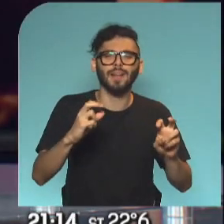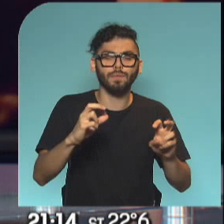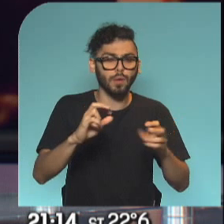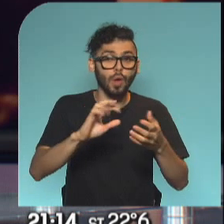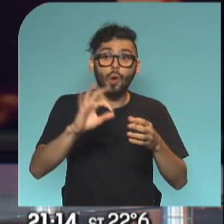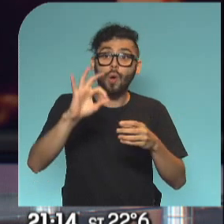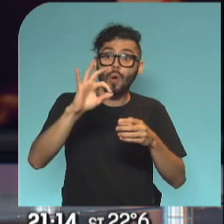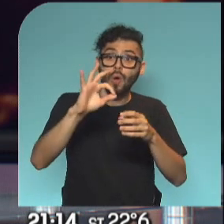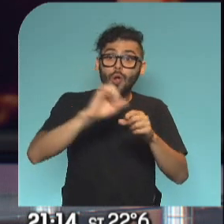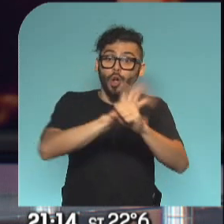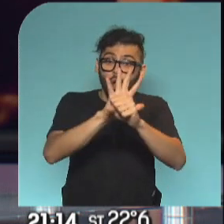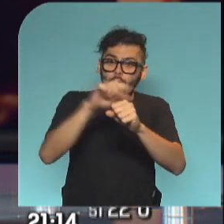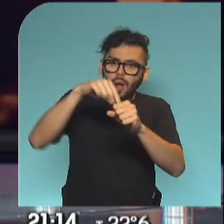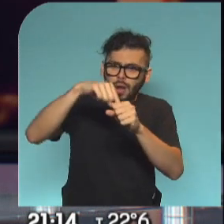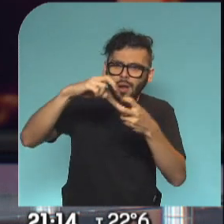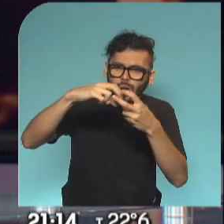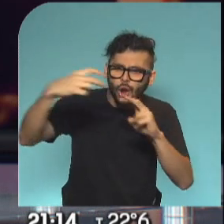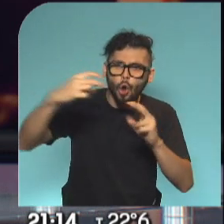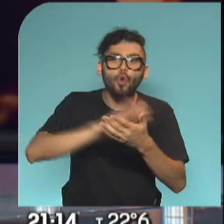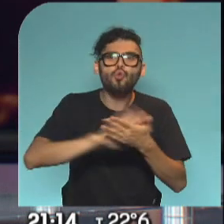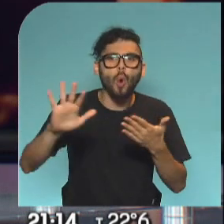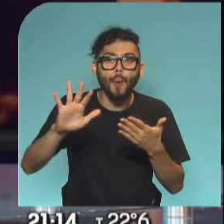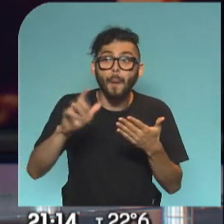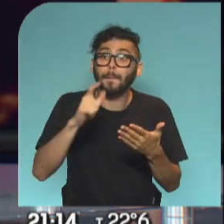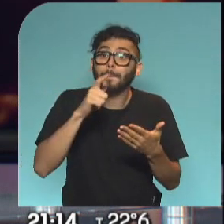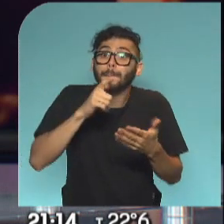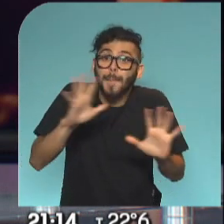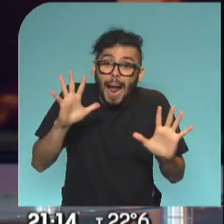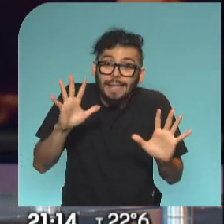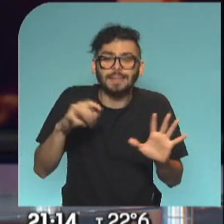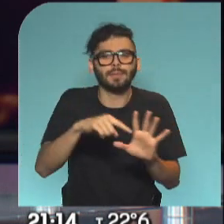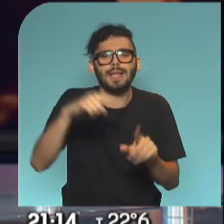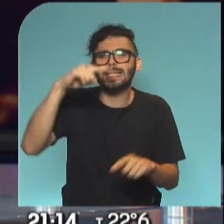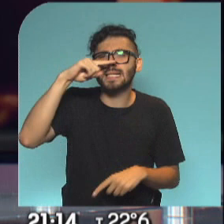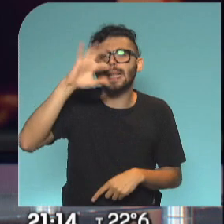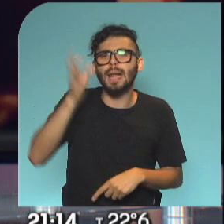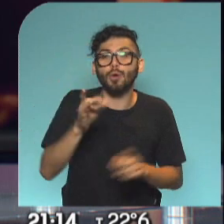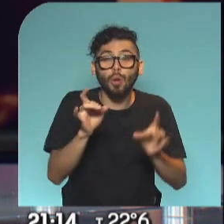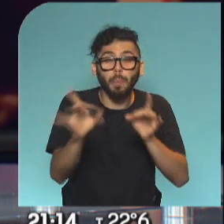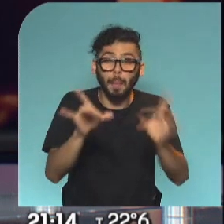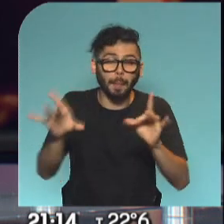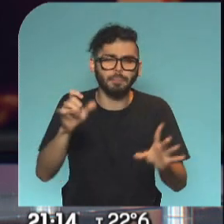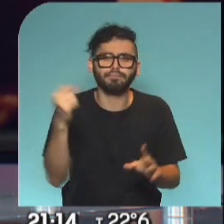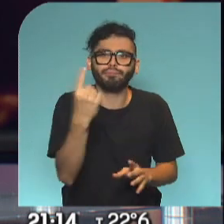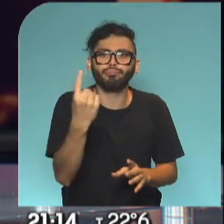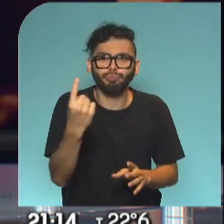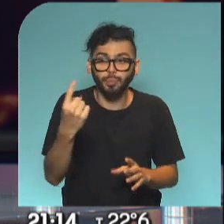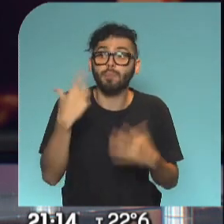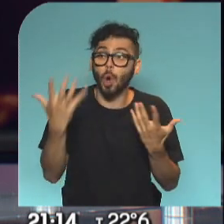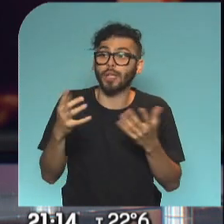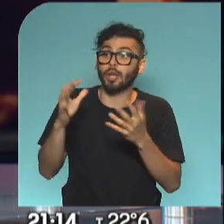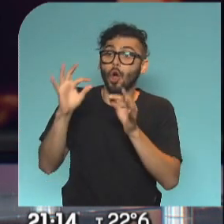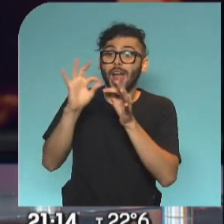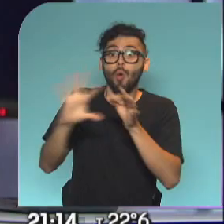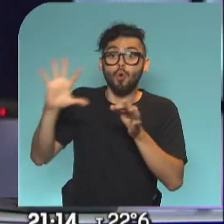que en teoría propaga un 70% más rápido el virus. Por eso las decisiones de tantos países europeos en función de Reino Unido.